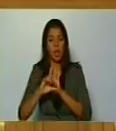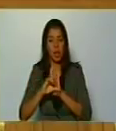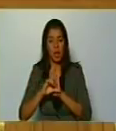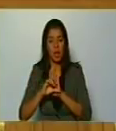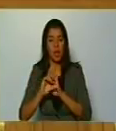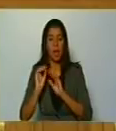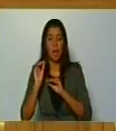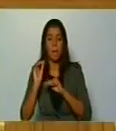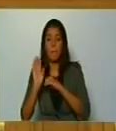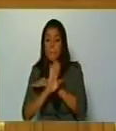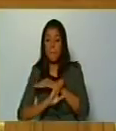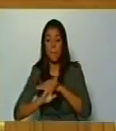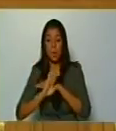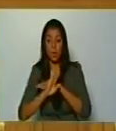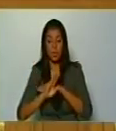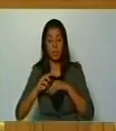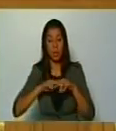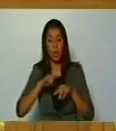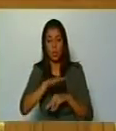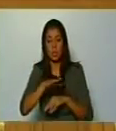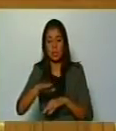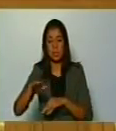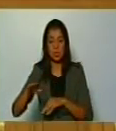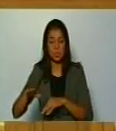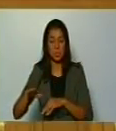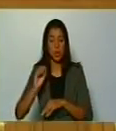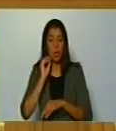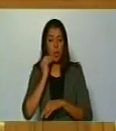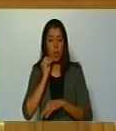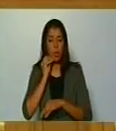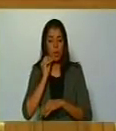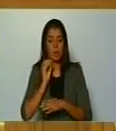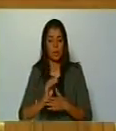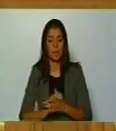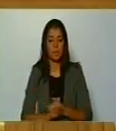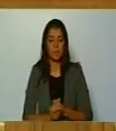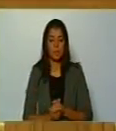de Protección a Niños, Niñas y Adolescentes.